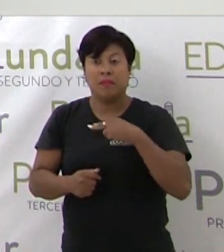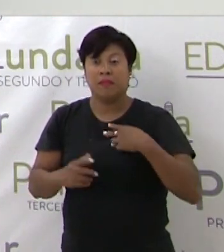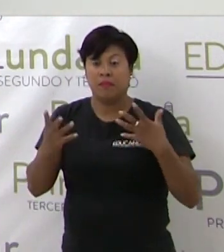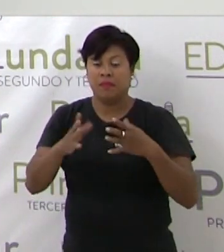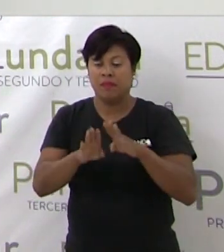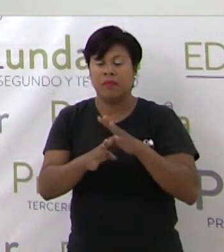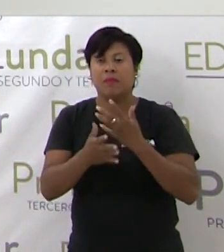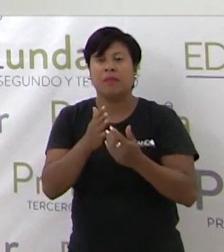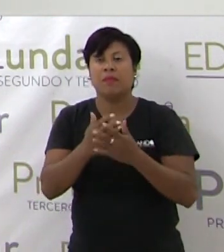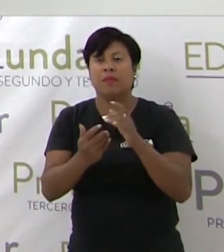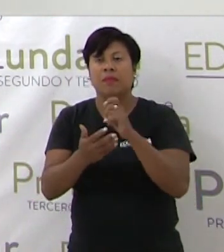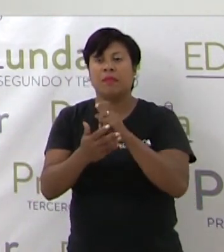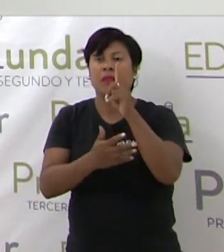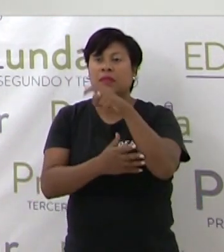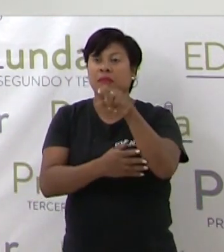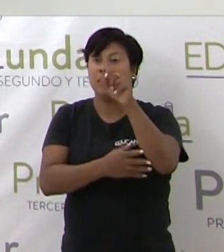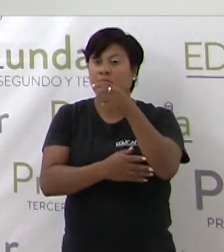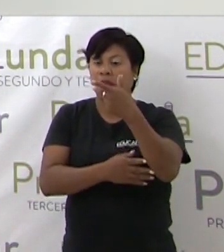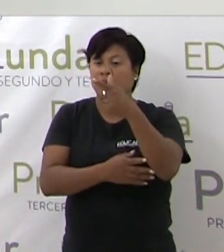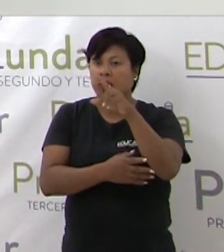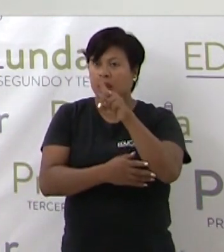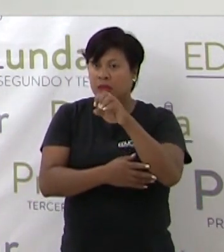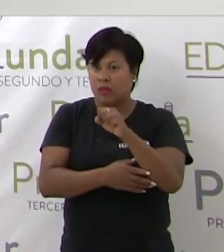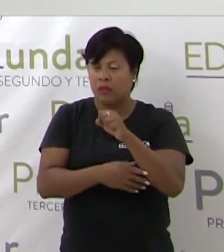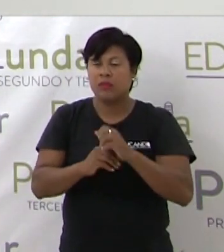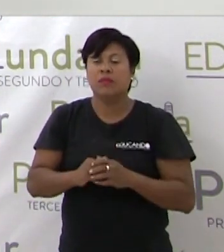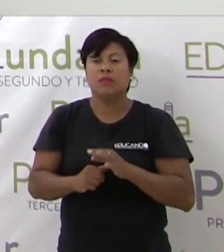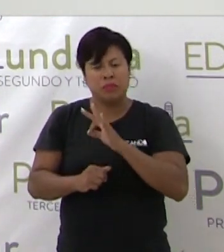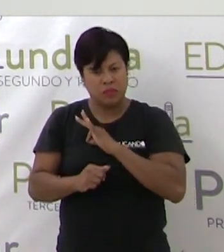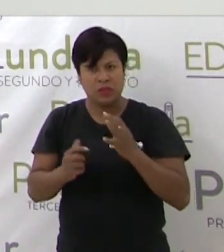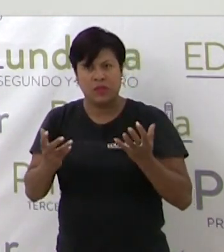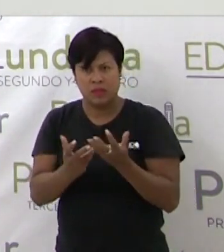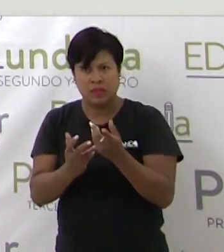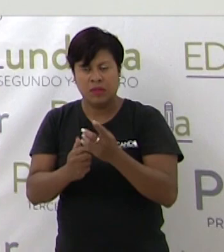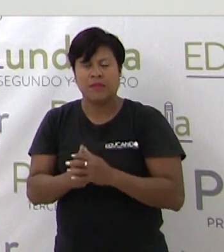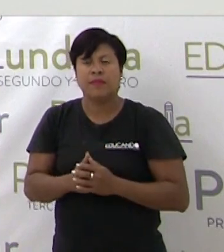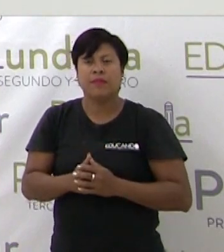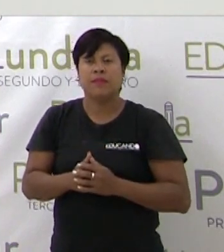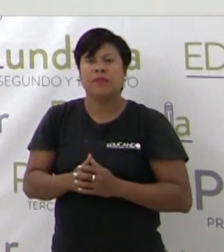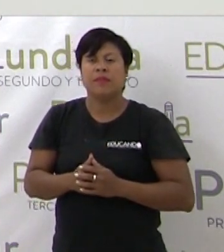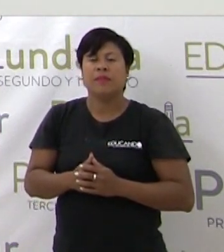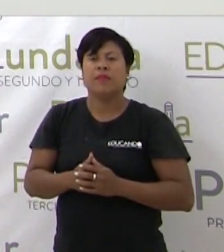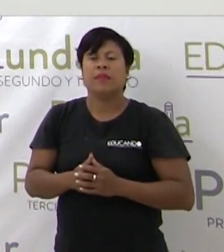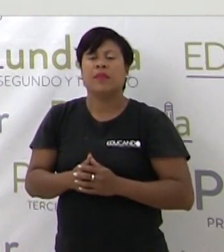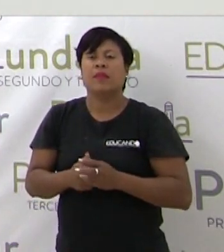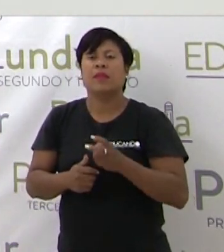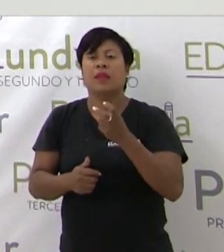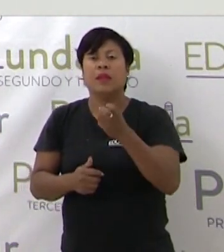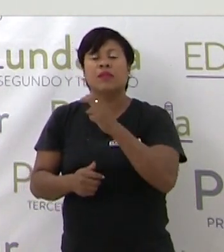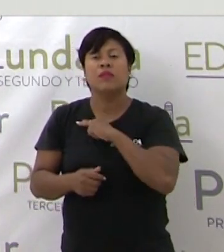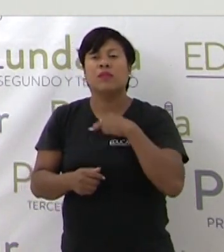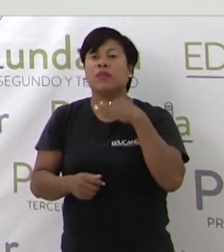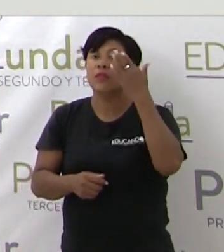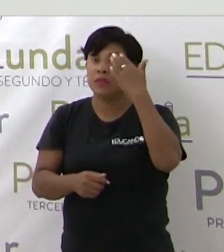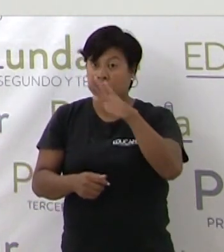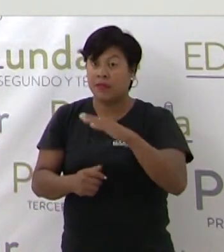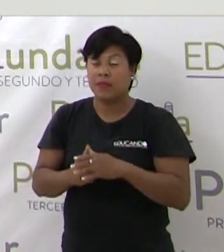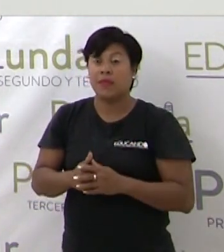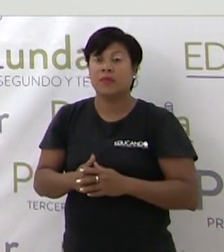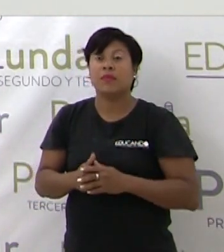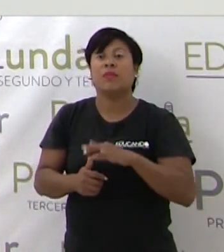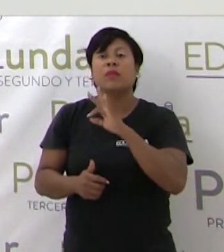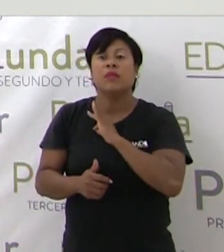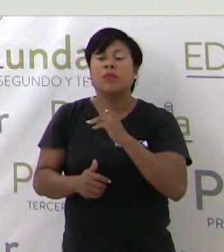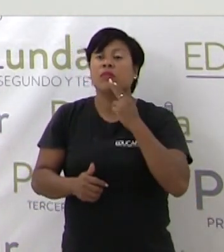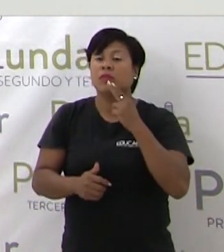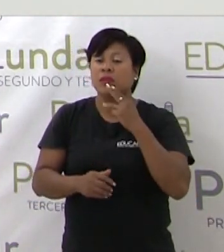nos toca de a 120 grados. Puedes corroborarlo. Y ahora sí, sabiendo eso, entonces ya sabemos que podemos utilizar